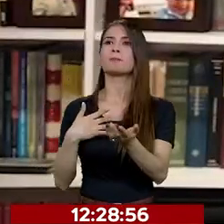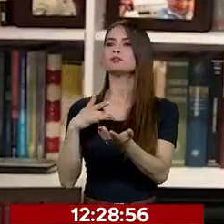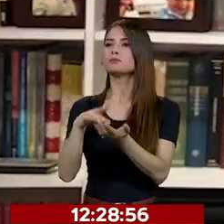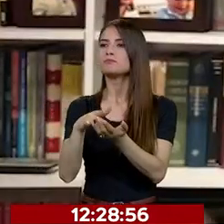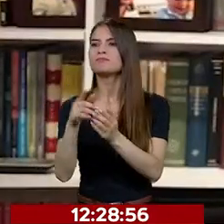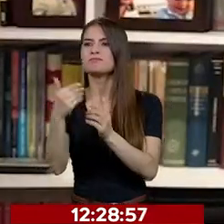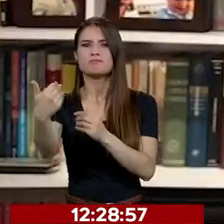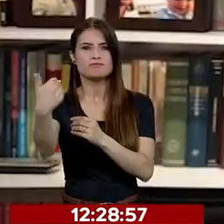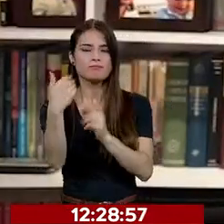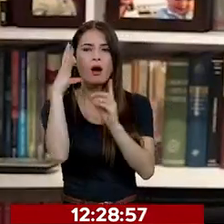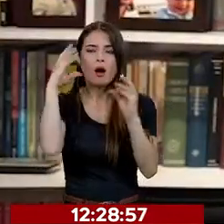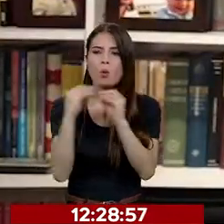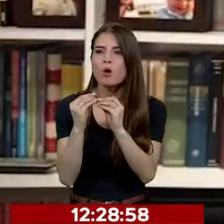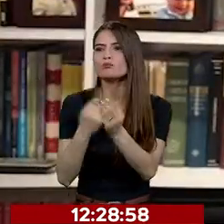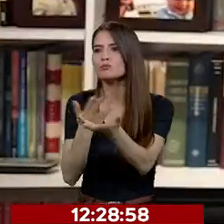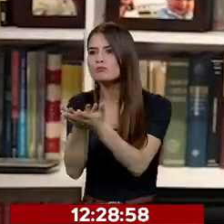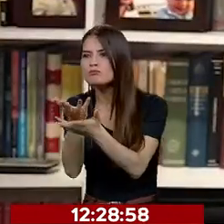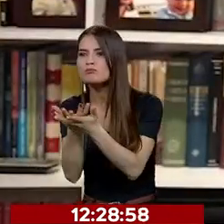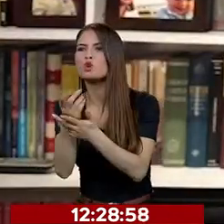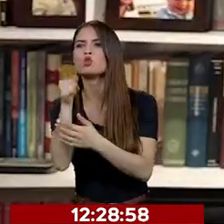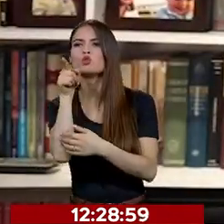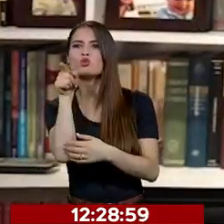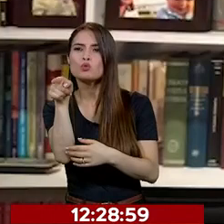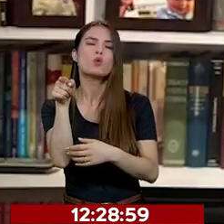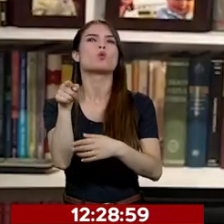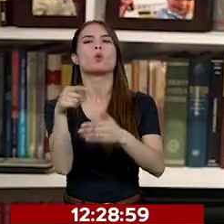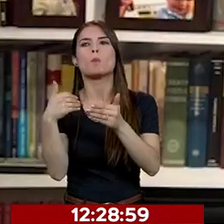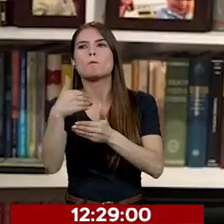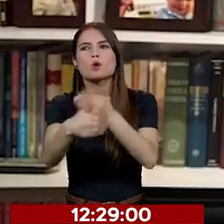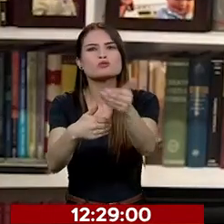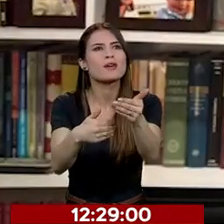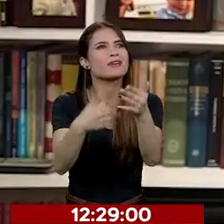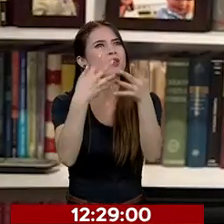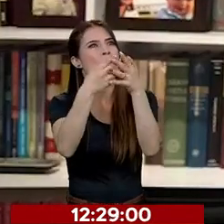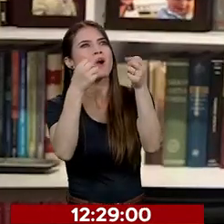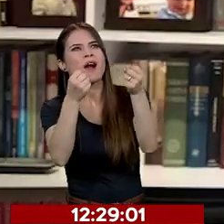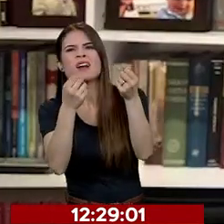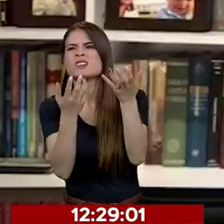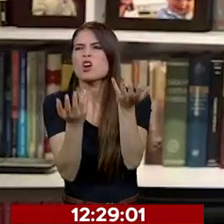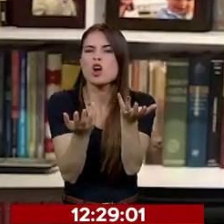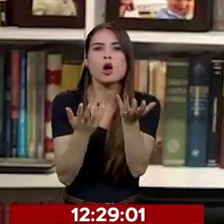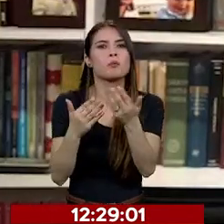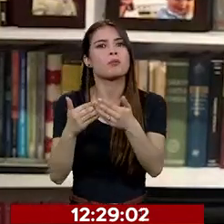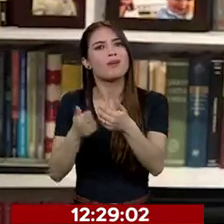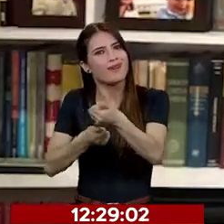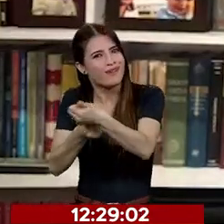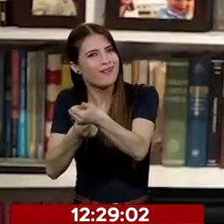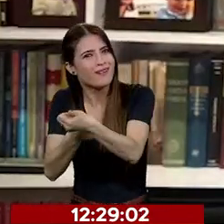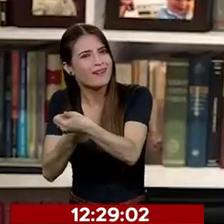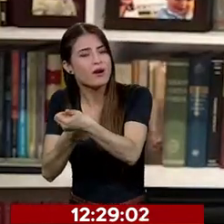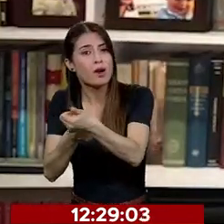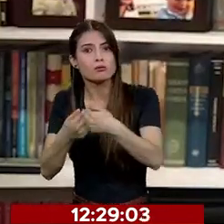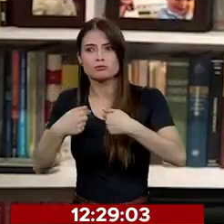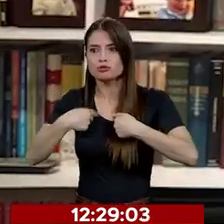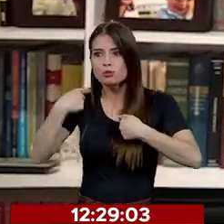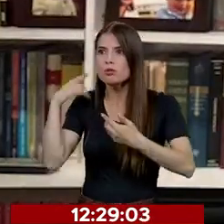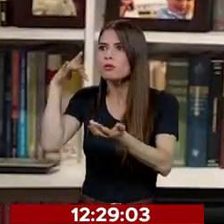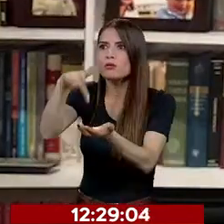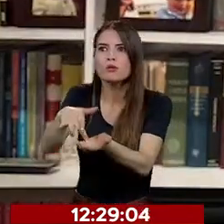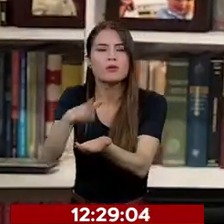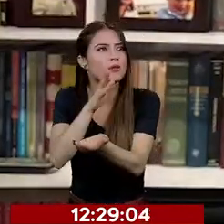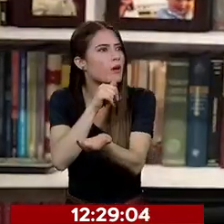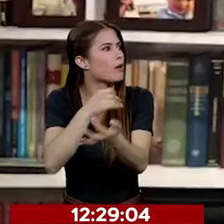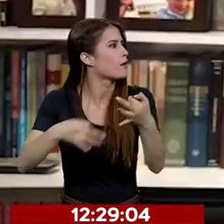clientes. Es por ello que es muy importante que la rama judicial implemente, pensando en los ciudadanos y